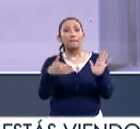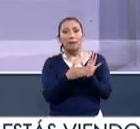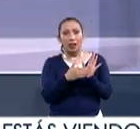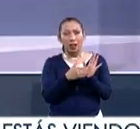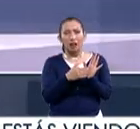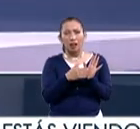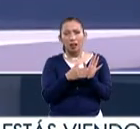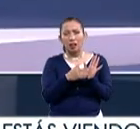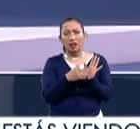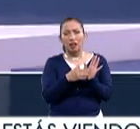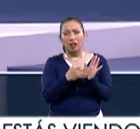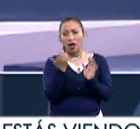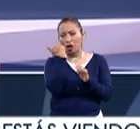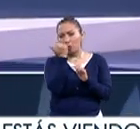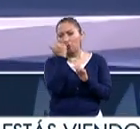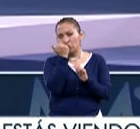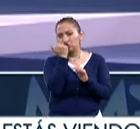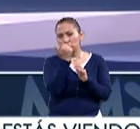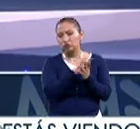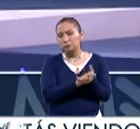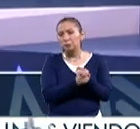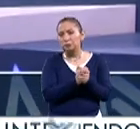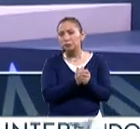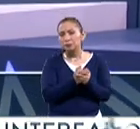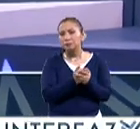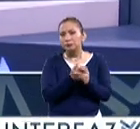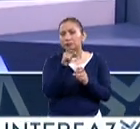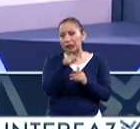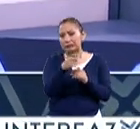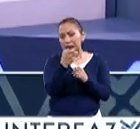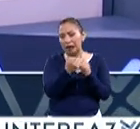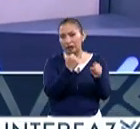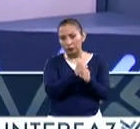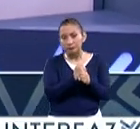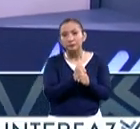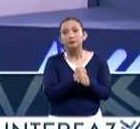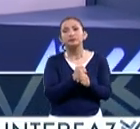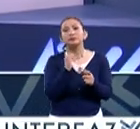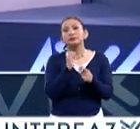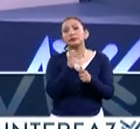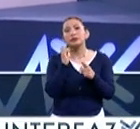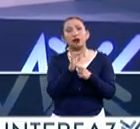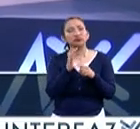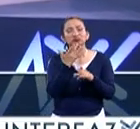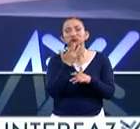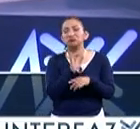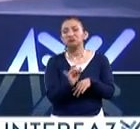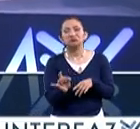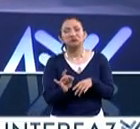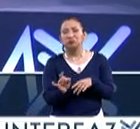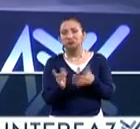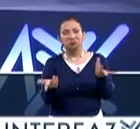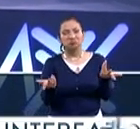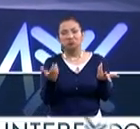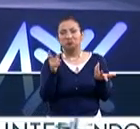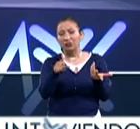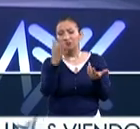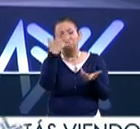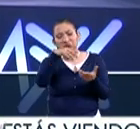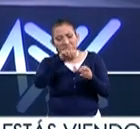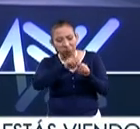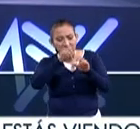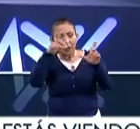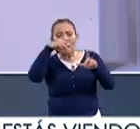180,000 estudiantes, aprendientes en este año. Entonces, bien sencillo, yo creo que en el